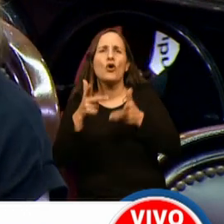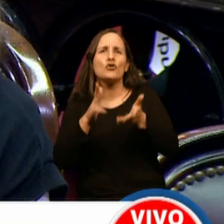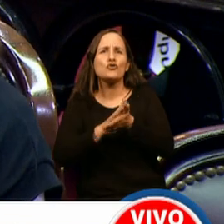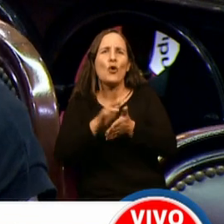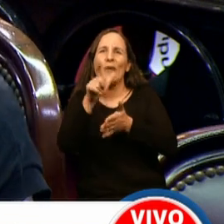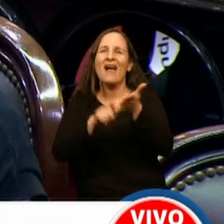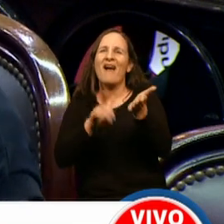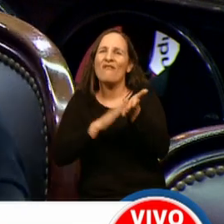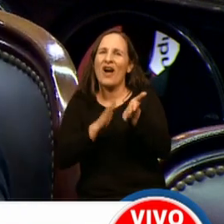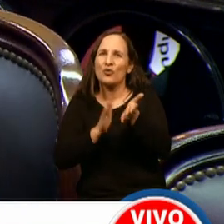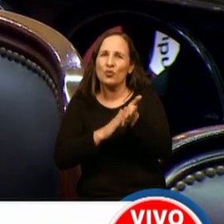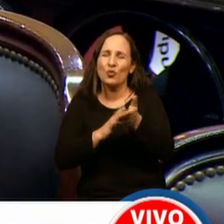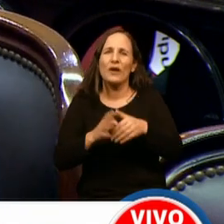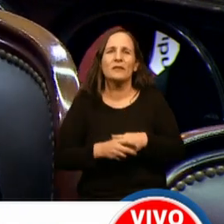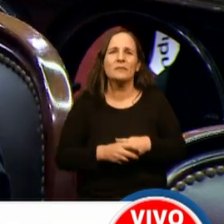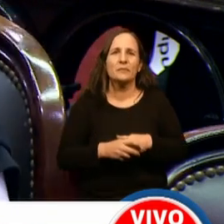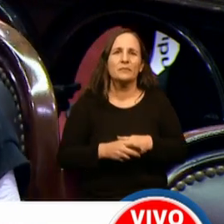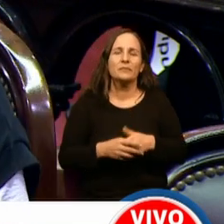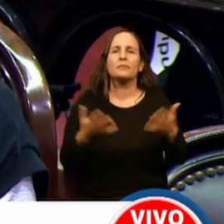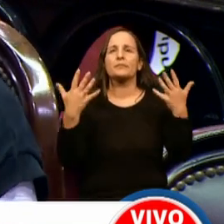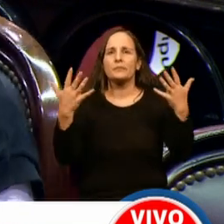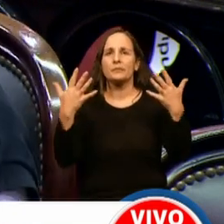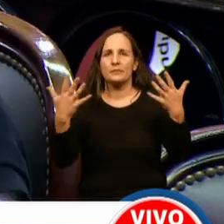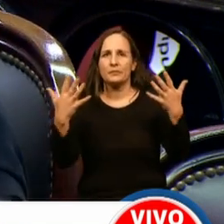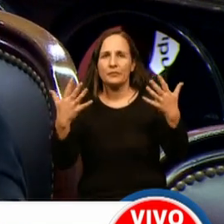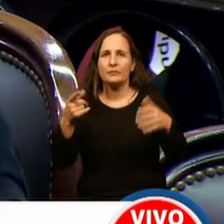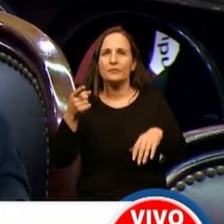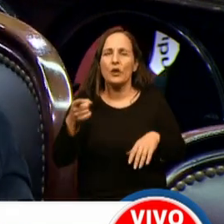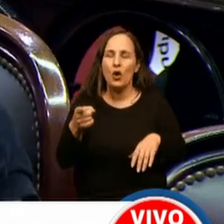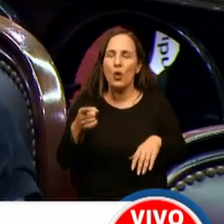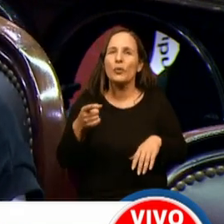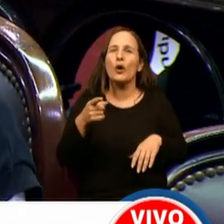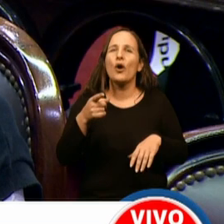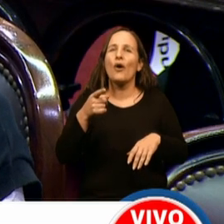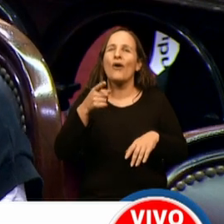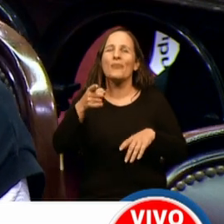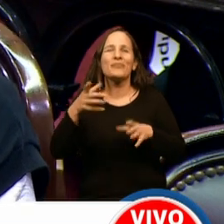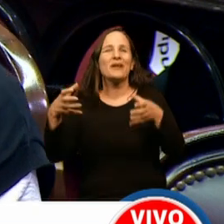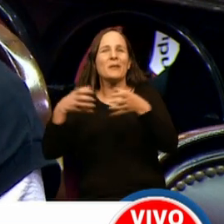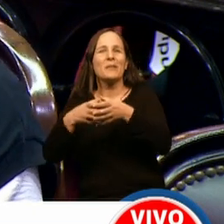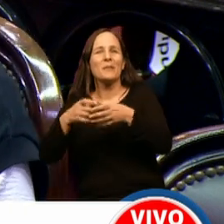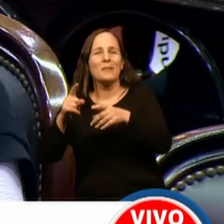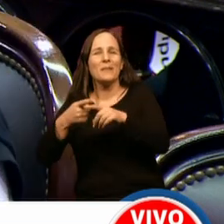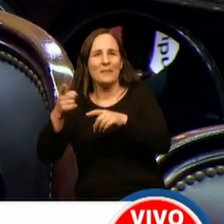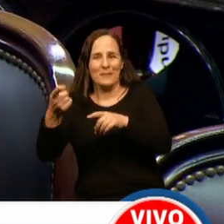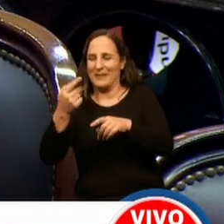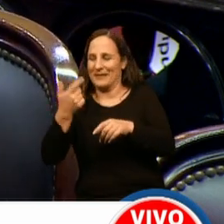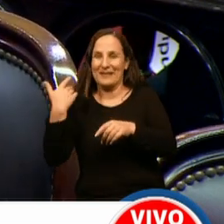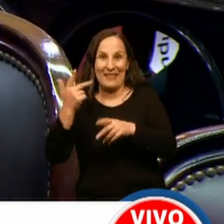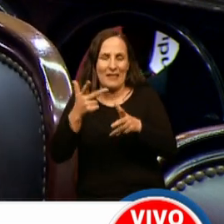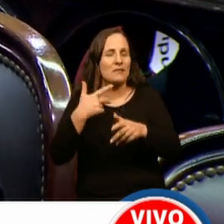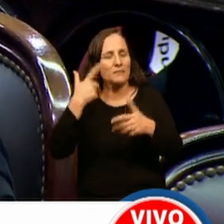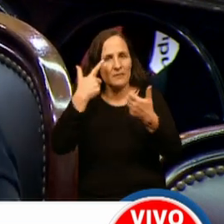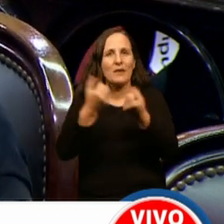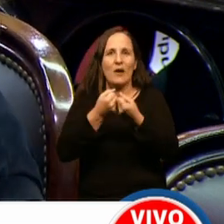periodistas comparto por supuesto además la mirada de la disidencia parcial que firmó el interbloque en el dictamen que se que se presentó